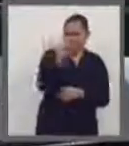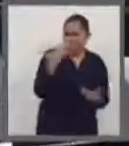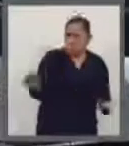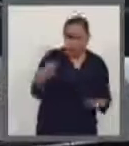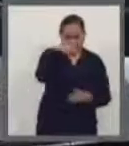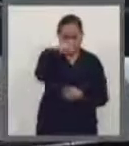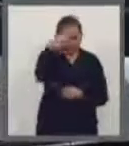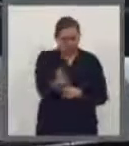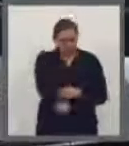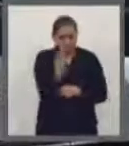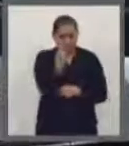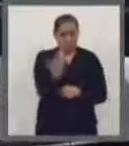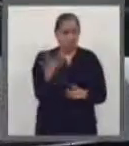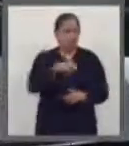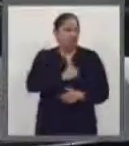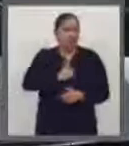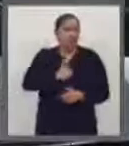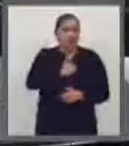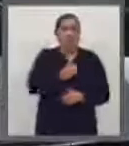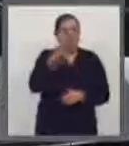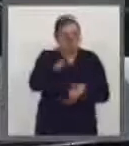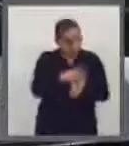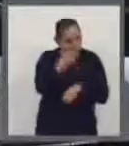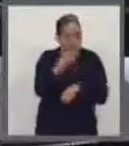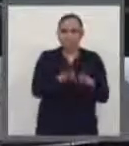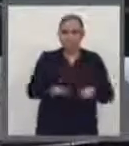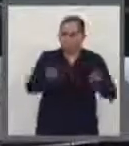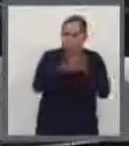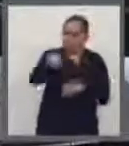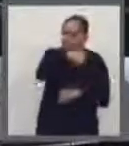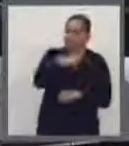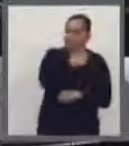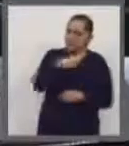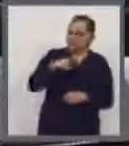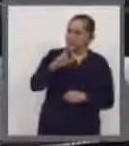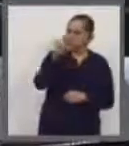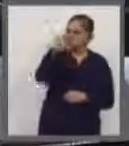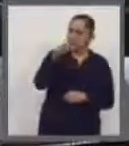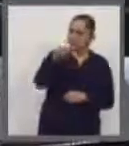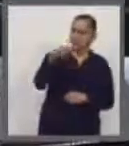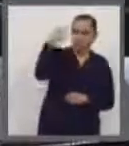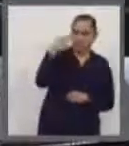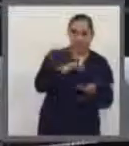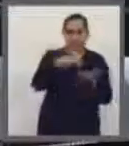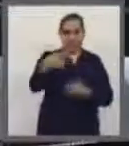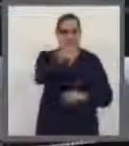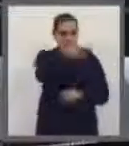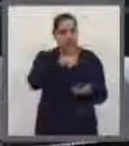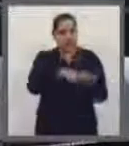recordar el 18 de marzo y la proeza del general lázaro cárdenas del río